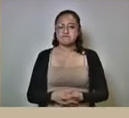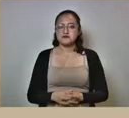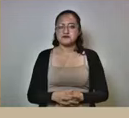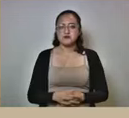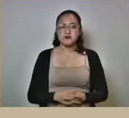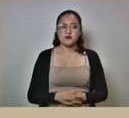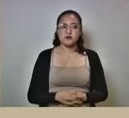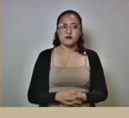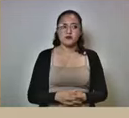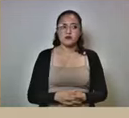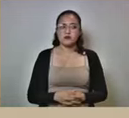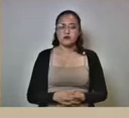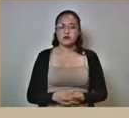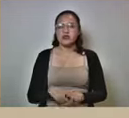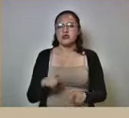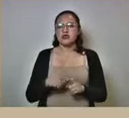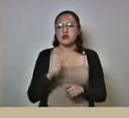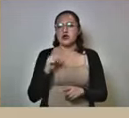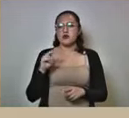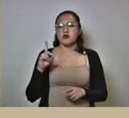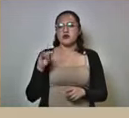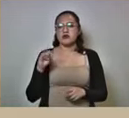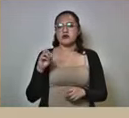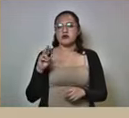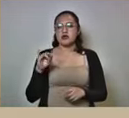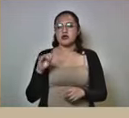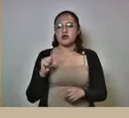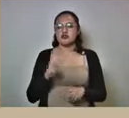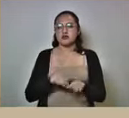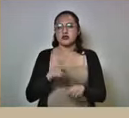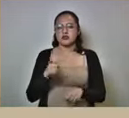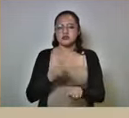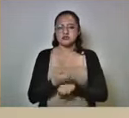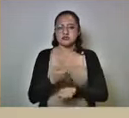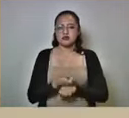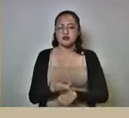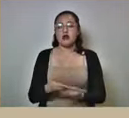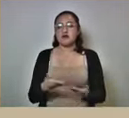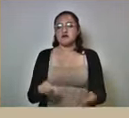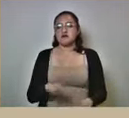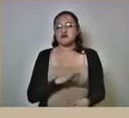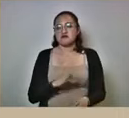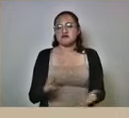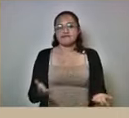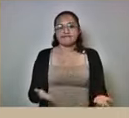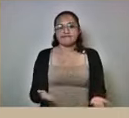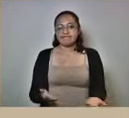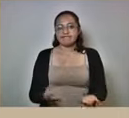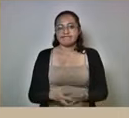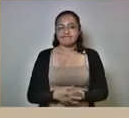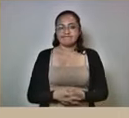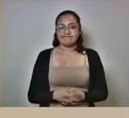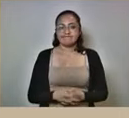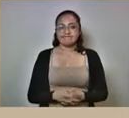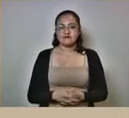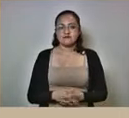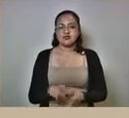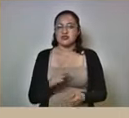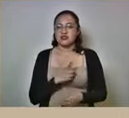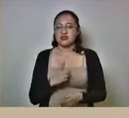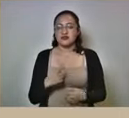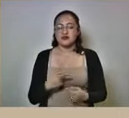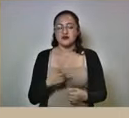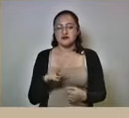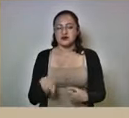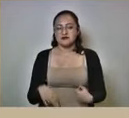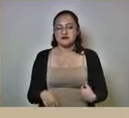se llama? Auditoría Superior del Estado. Hoy no se puede, no se puede, ni se debe,